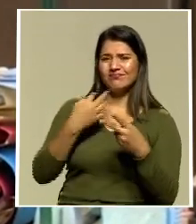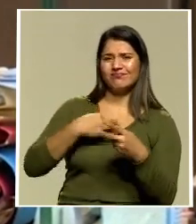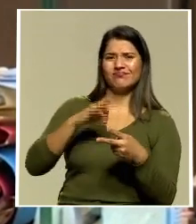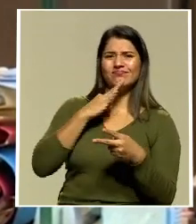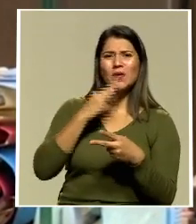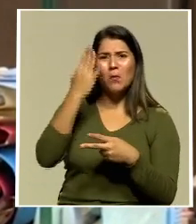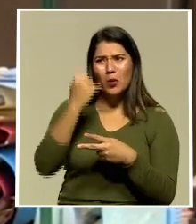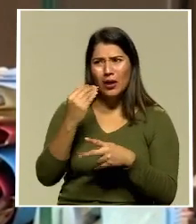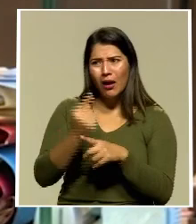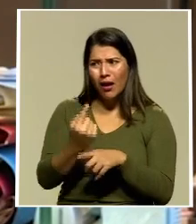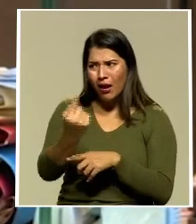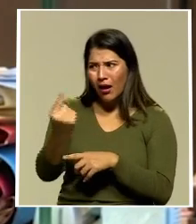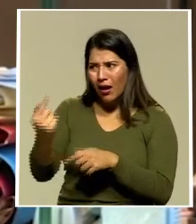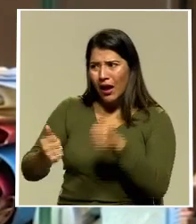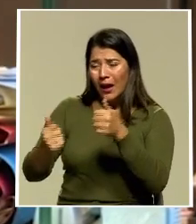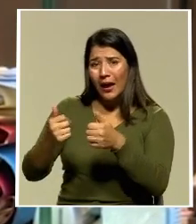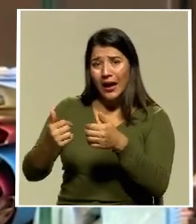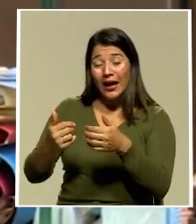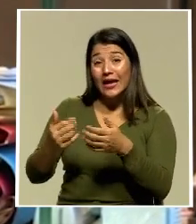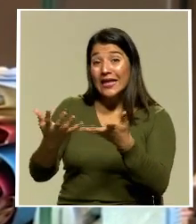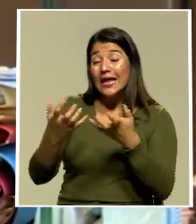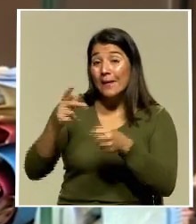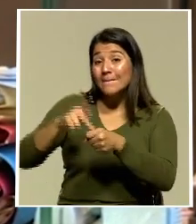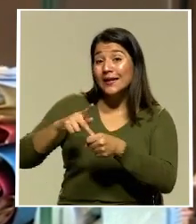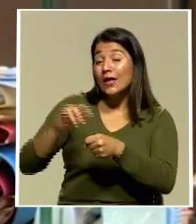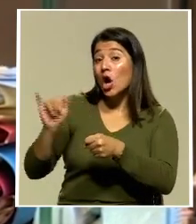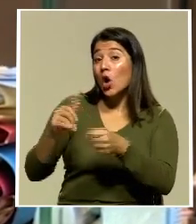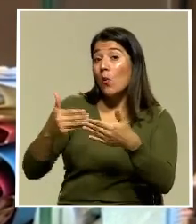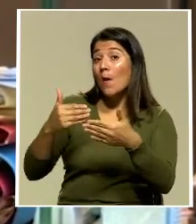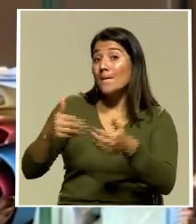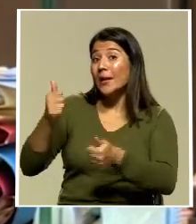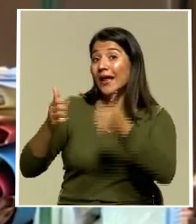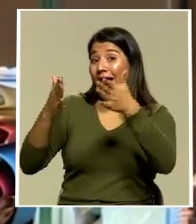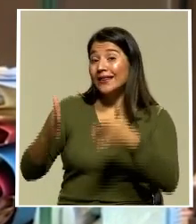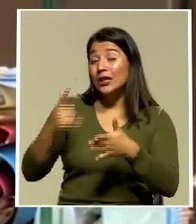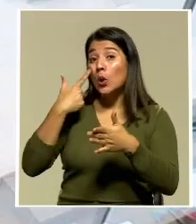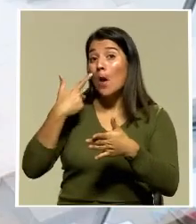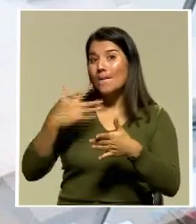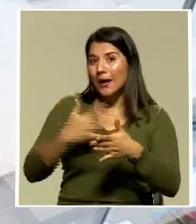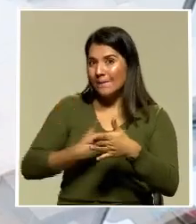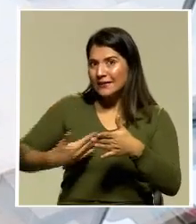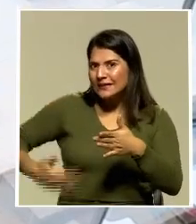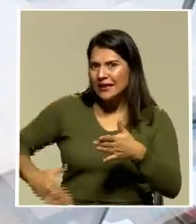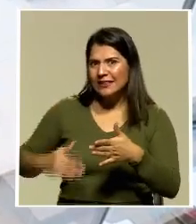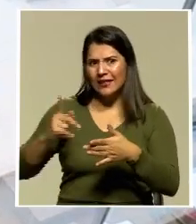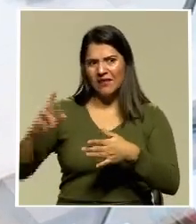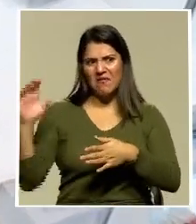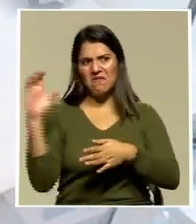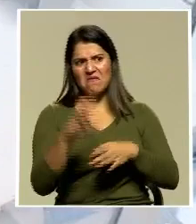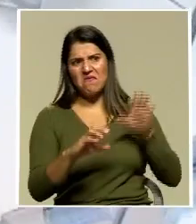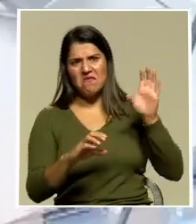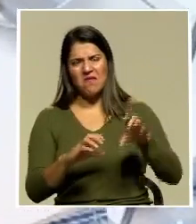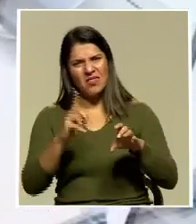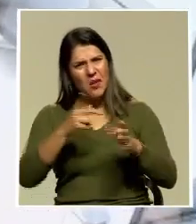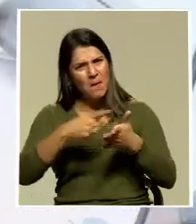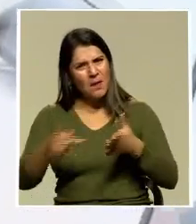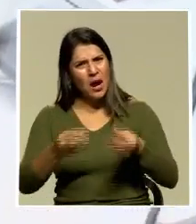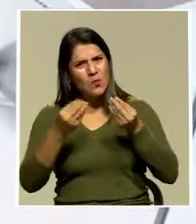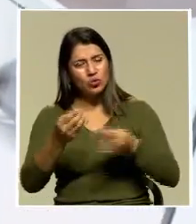cancelar las personas que quieren aspirar a ser precandidatos a la presidencia en Liberación Nacional y la Unidad Social